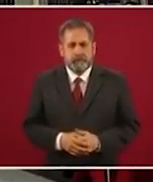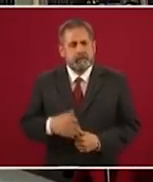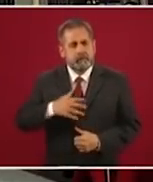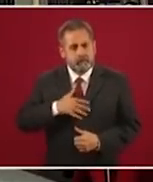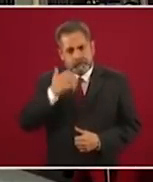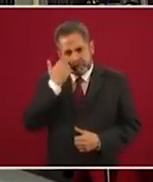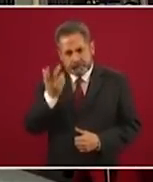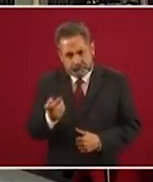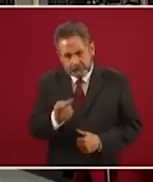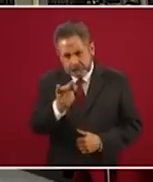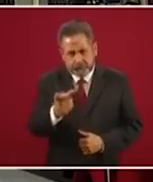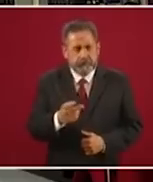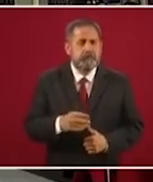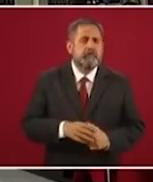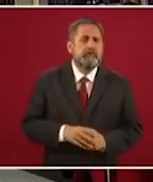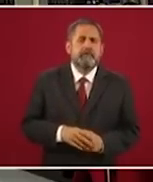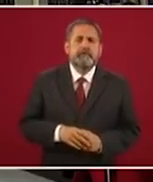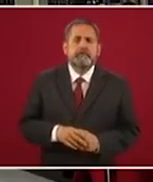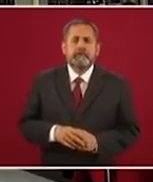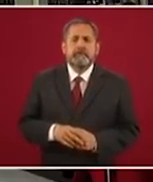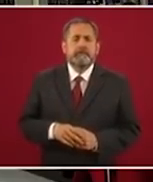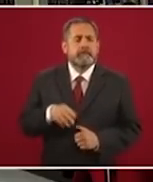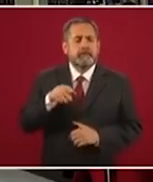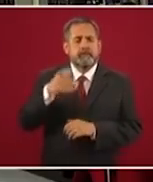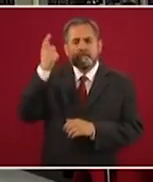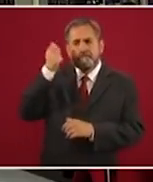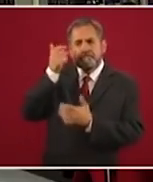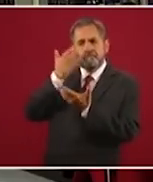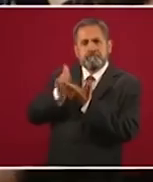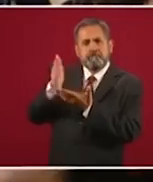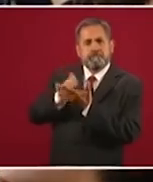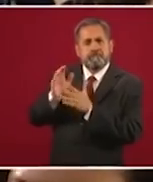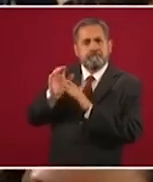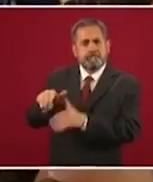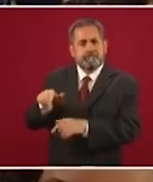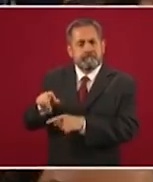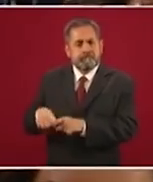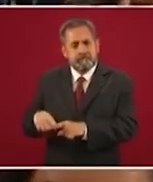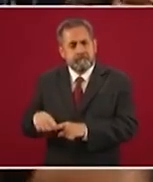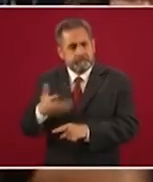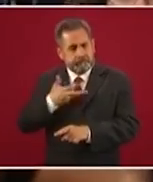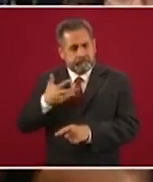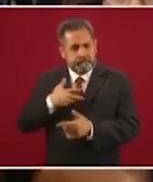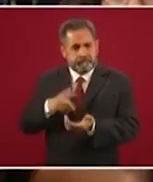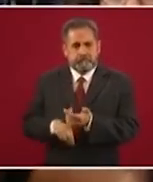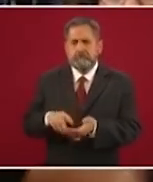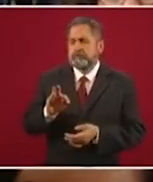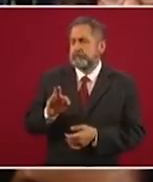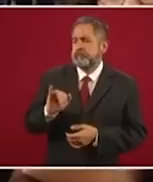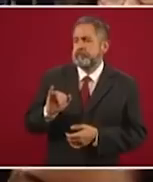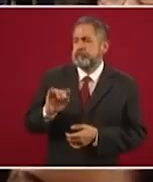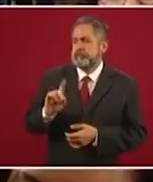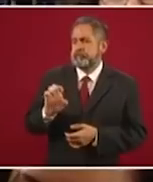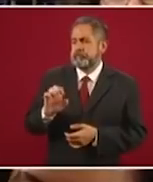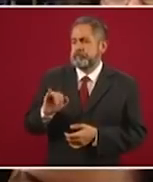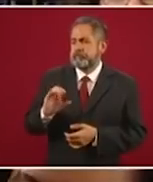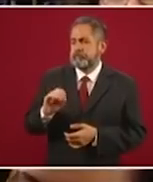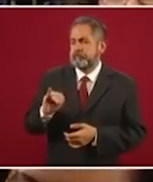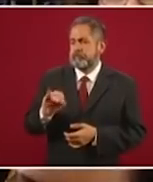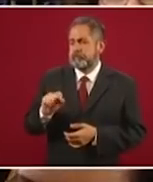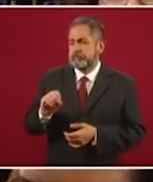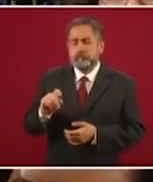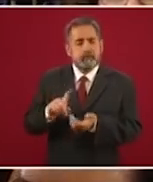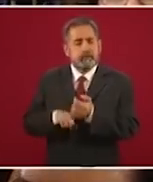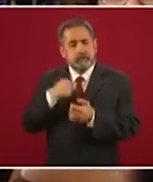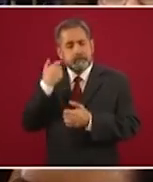Quisiera preguntarles del fideicomiso que se tiene para o se tenía para